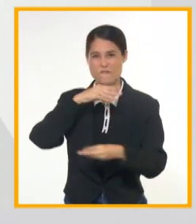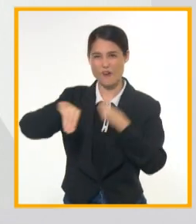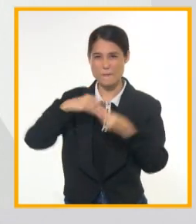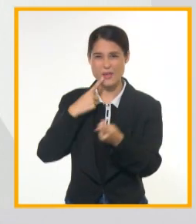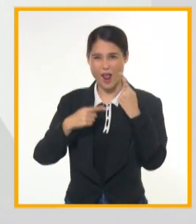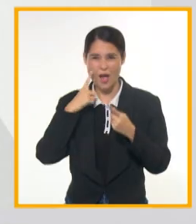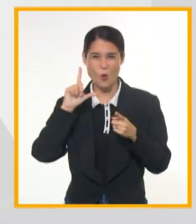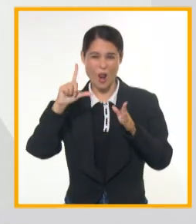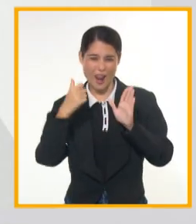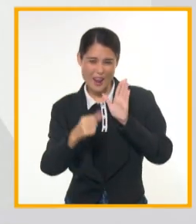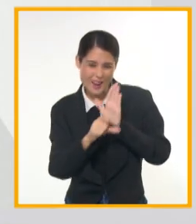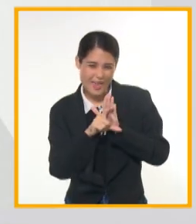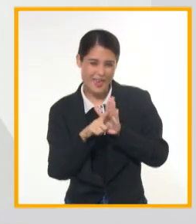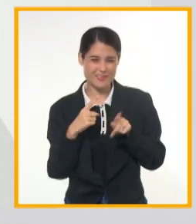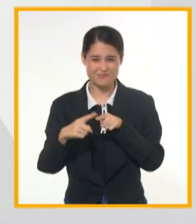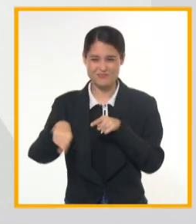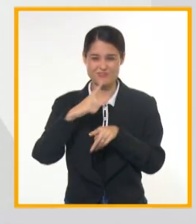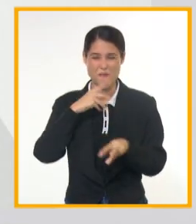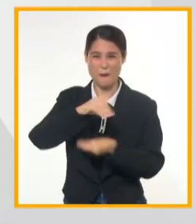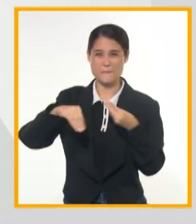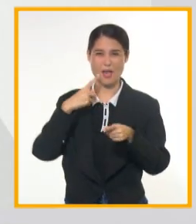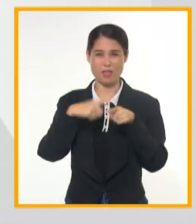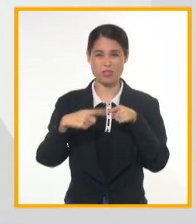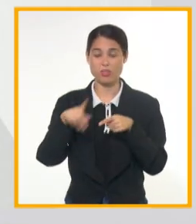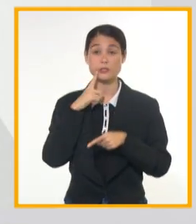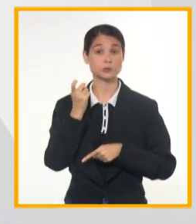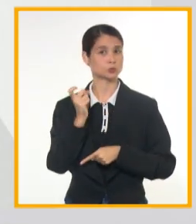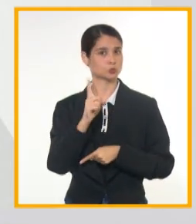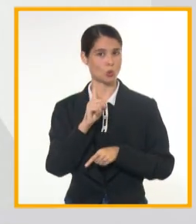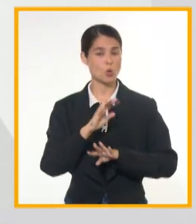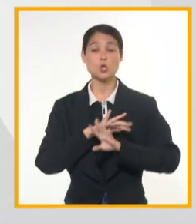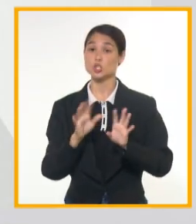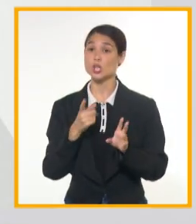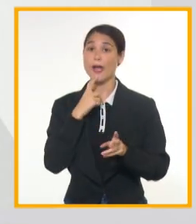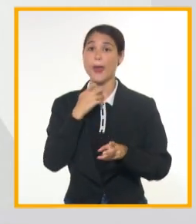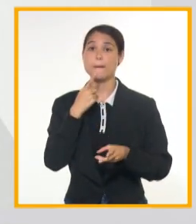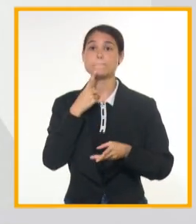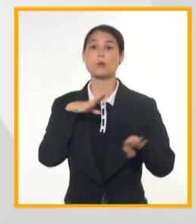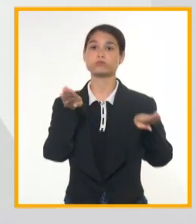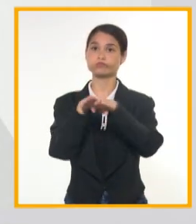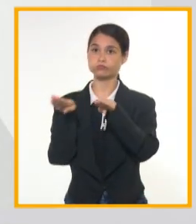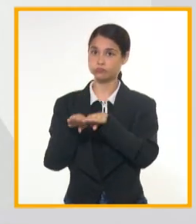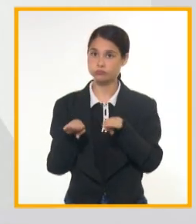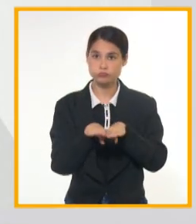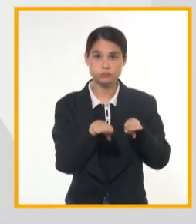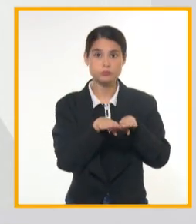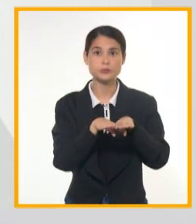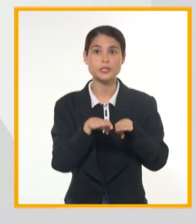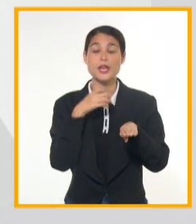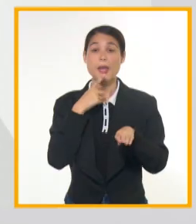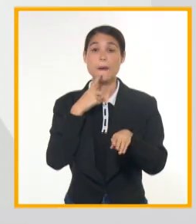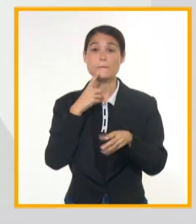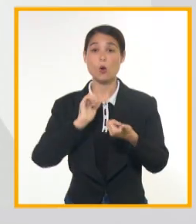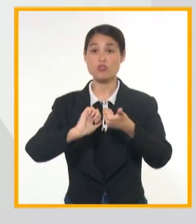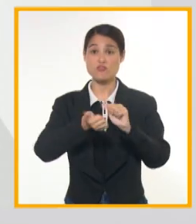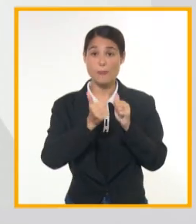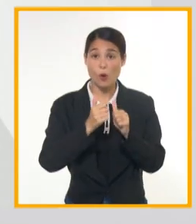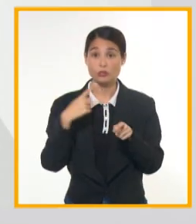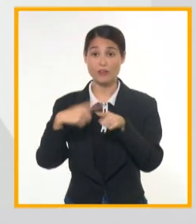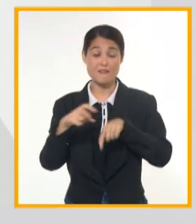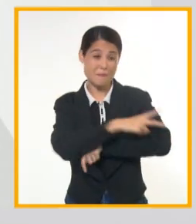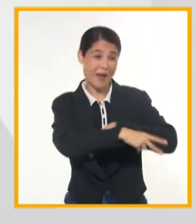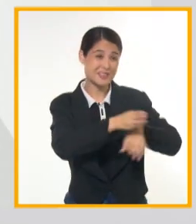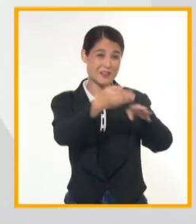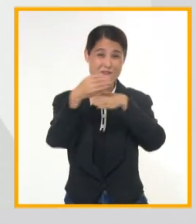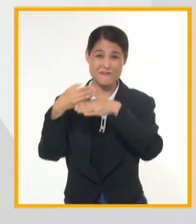Solo daría a los jugadores de béisbol cubanos las mismas oportunidades que a los atletas de otros países, al